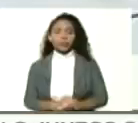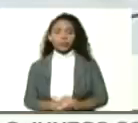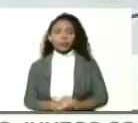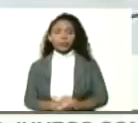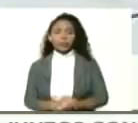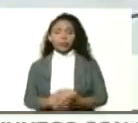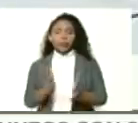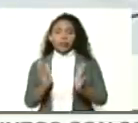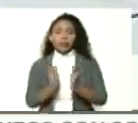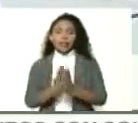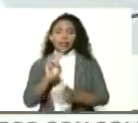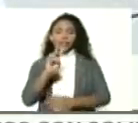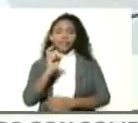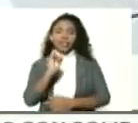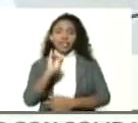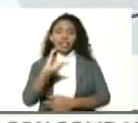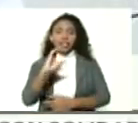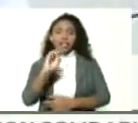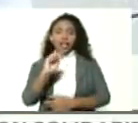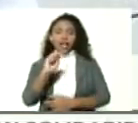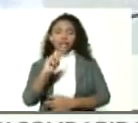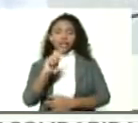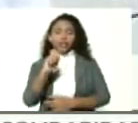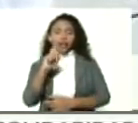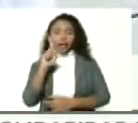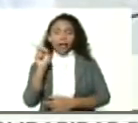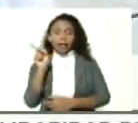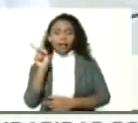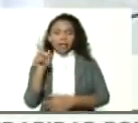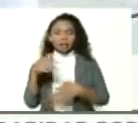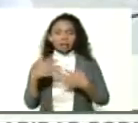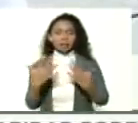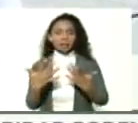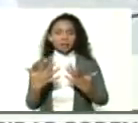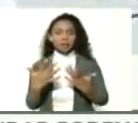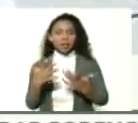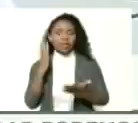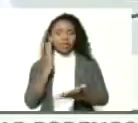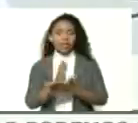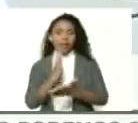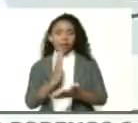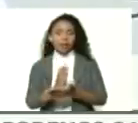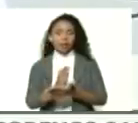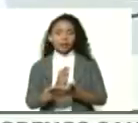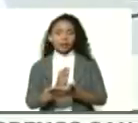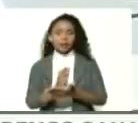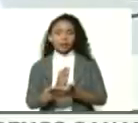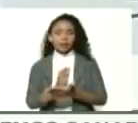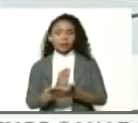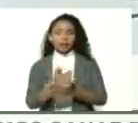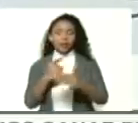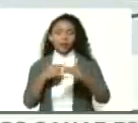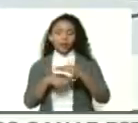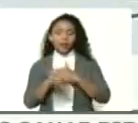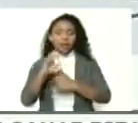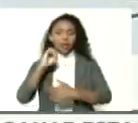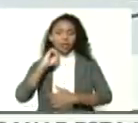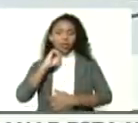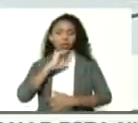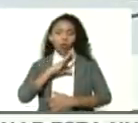Vicente y las Granadinas, siempre, a través de la